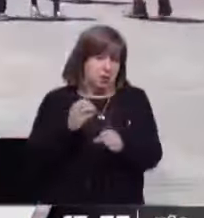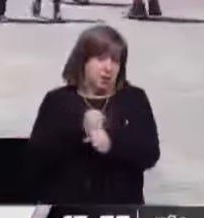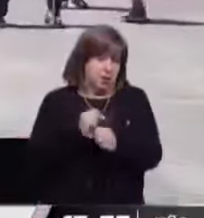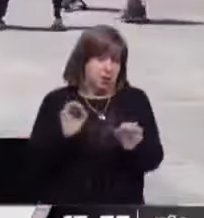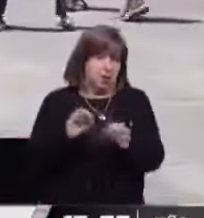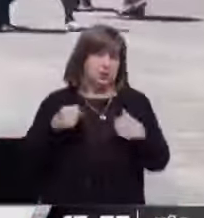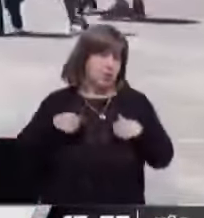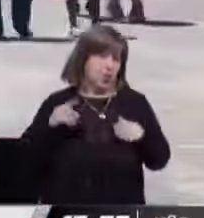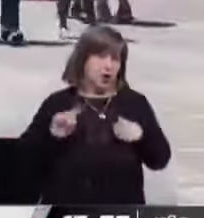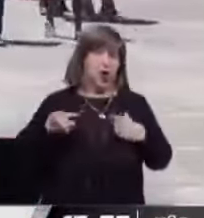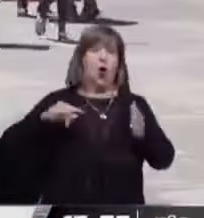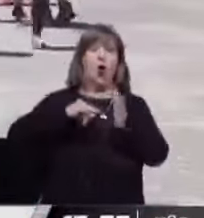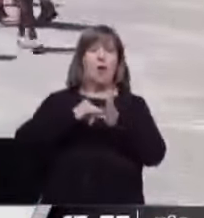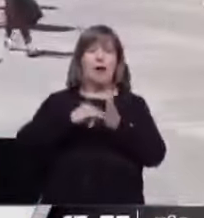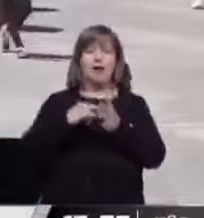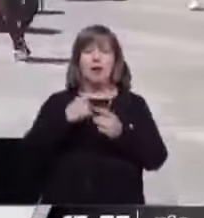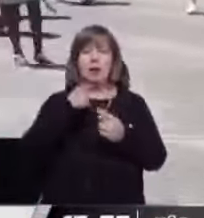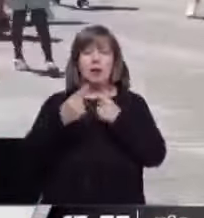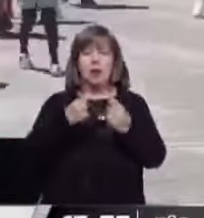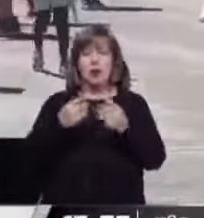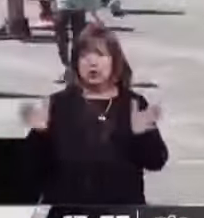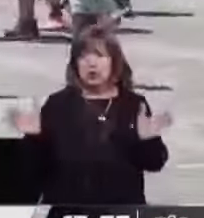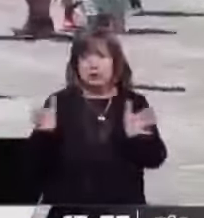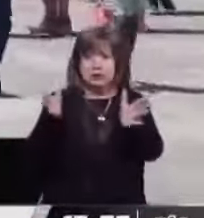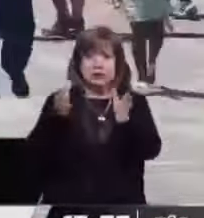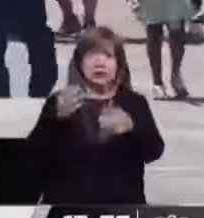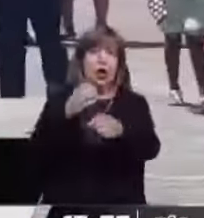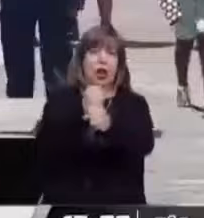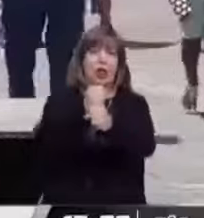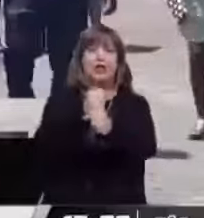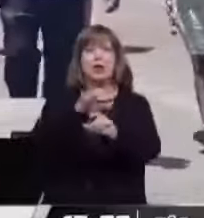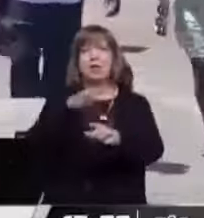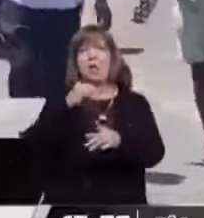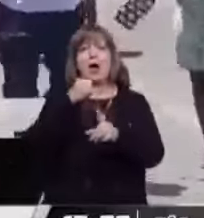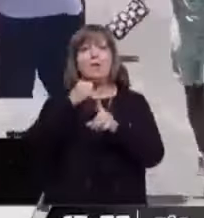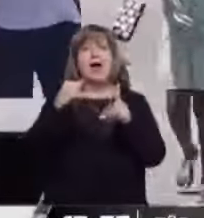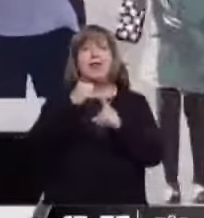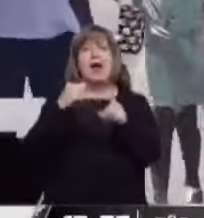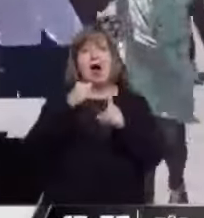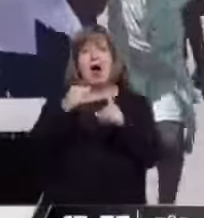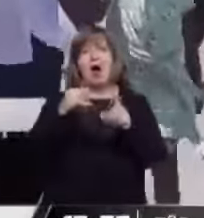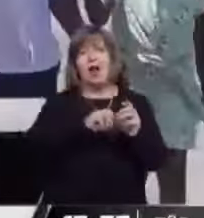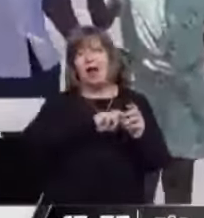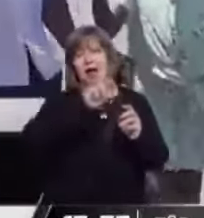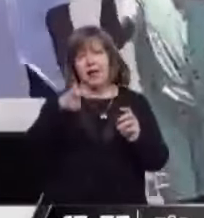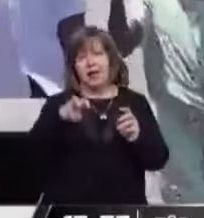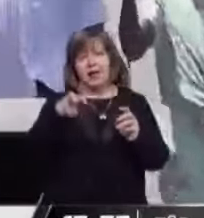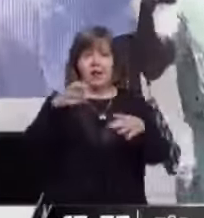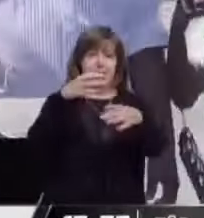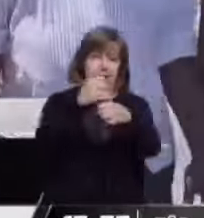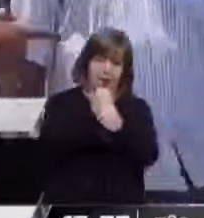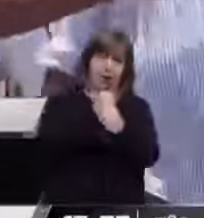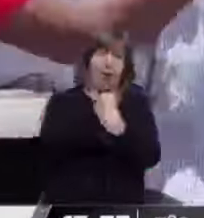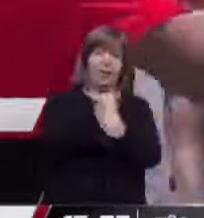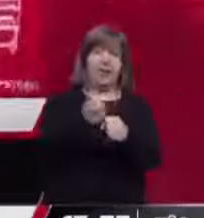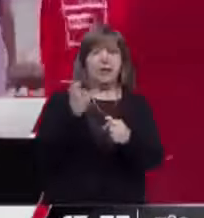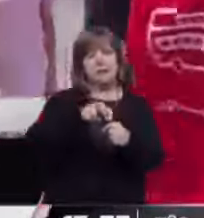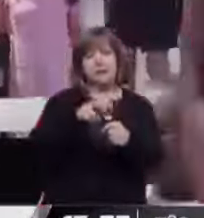justamente cómo ir hacia allá. Pero calculale aproximadamente media hora de traslado, ¿no?